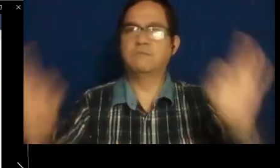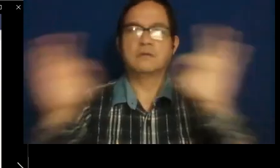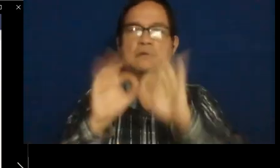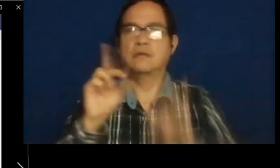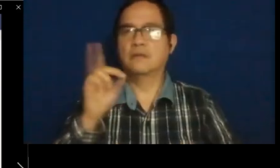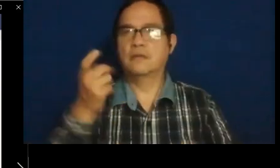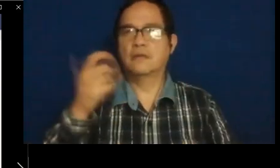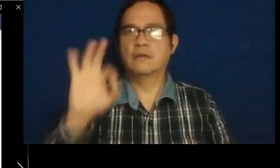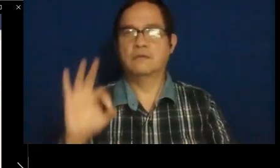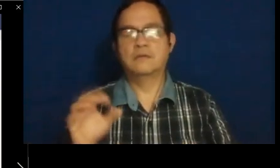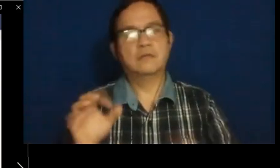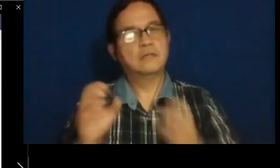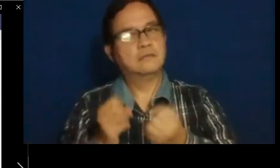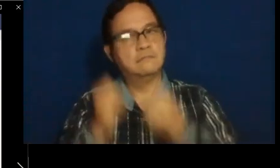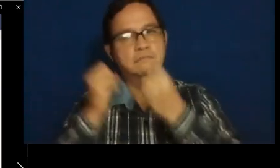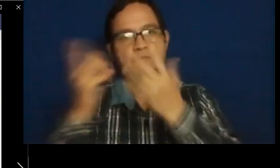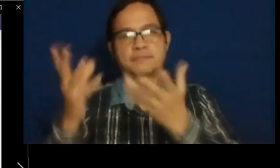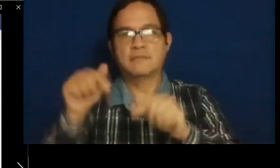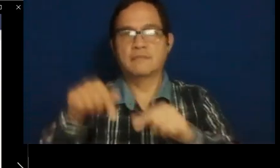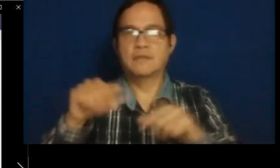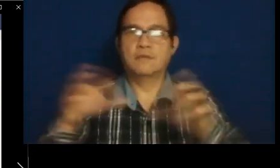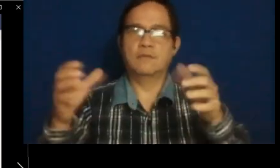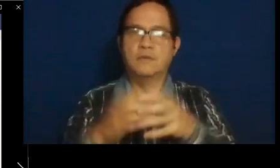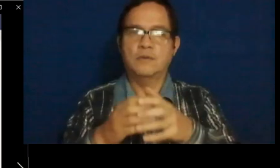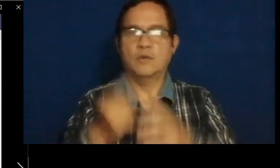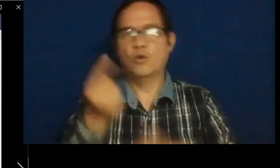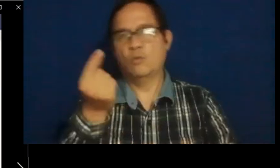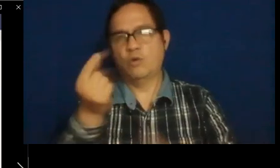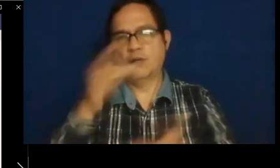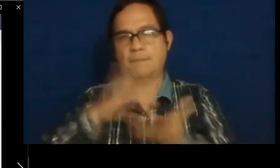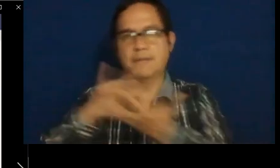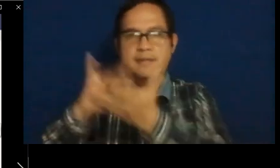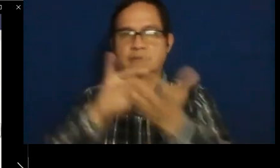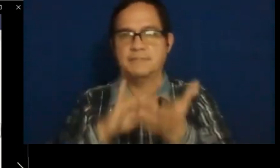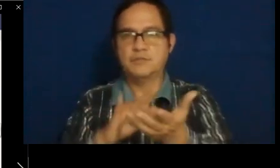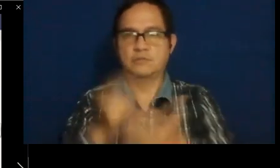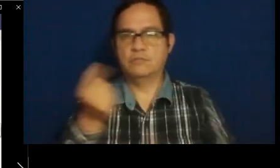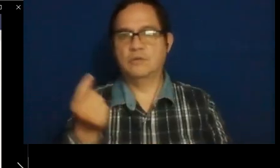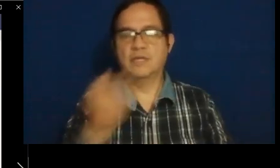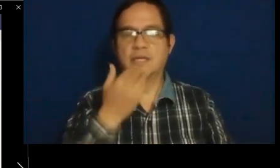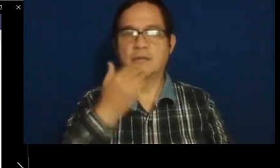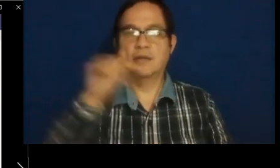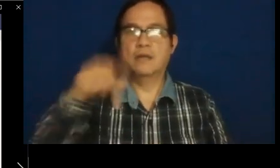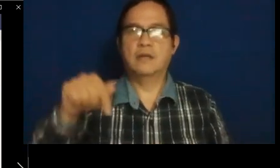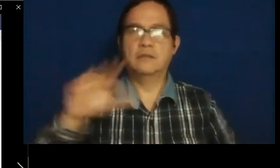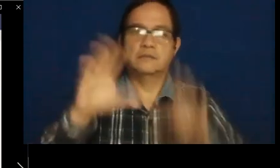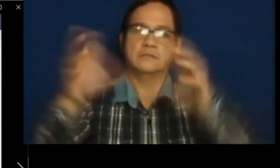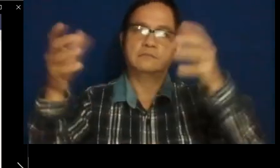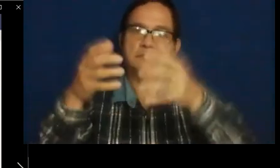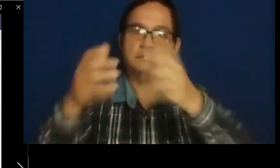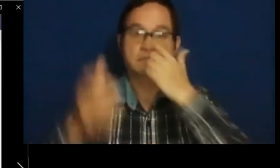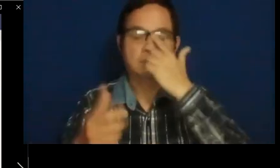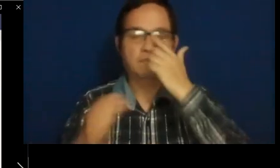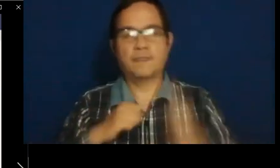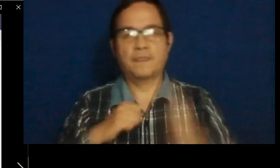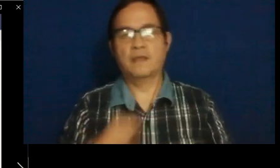hayas entregado. Realmente de este grupo sí he tenido poca participación. Por ejemplo, aquí en este caso... ¿Cuántos